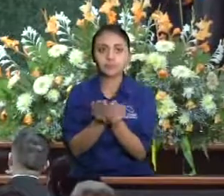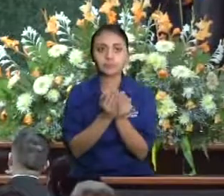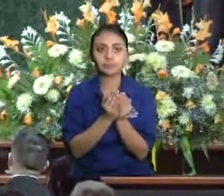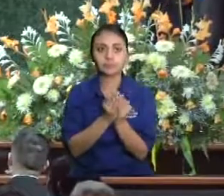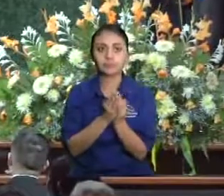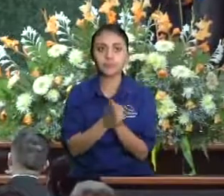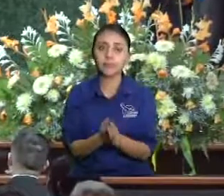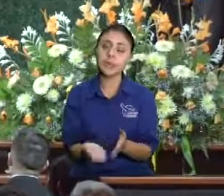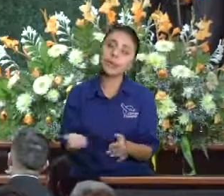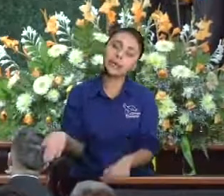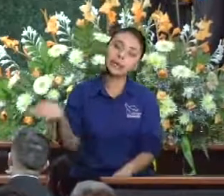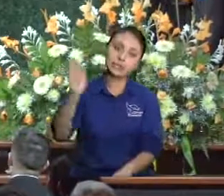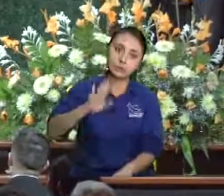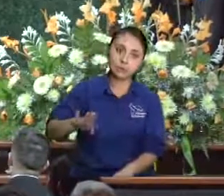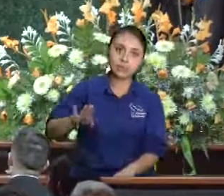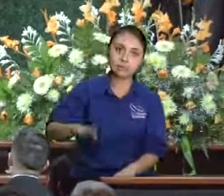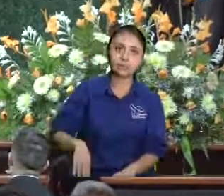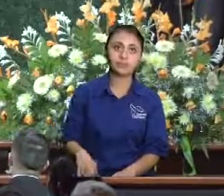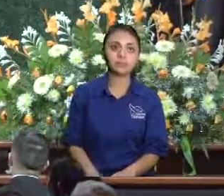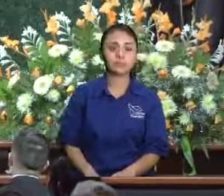hacer en un colegio público.